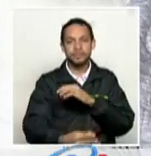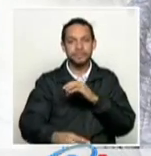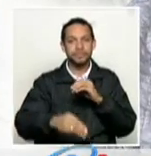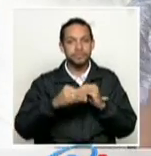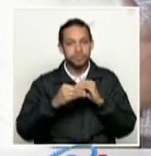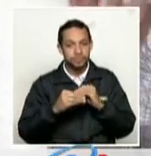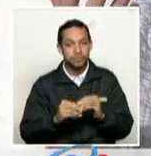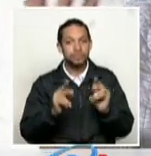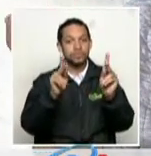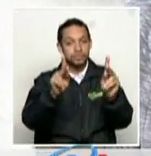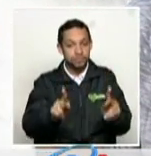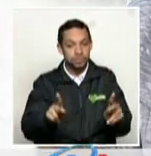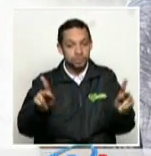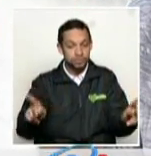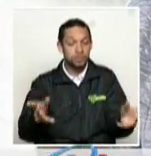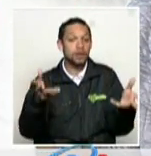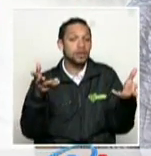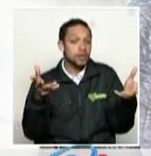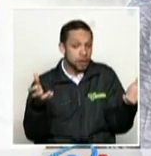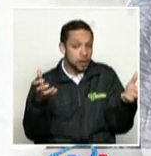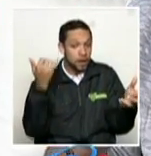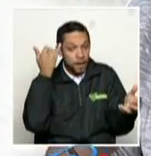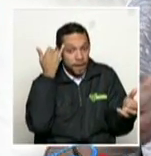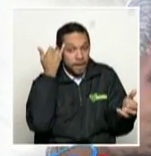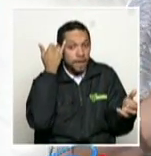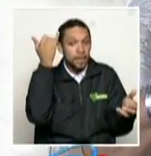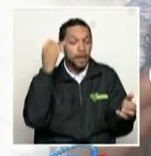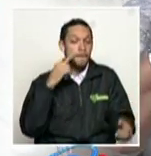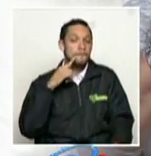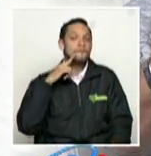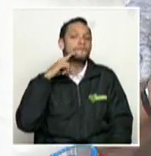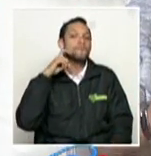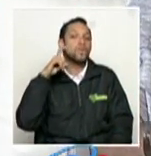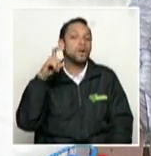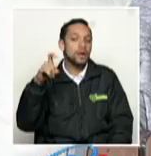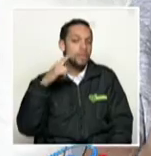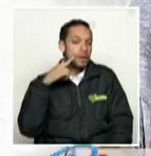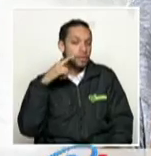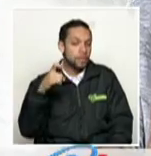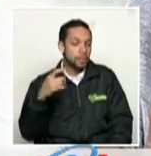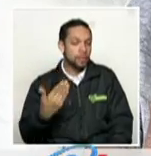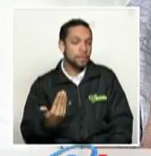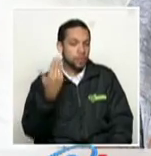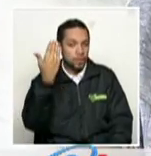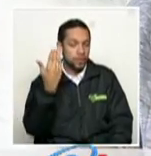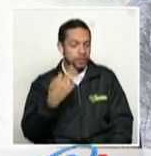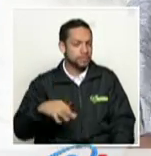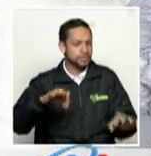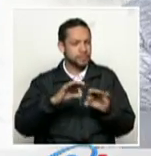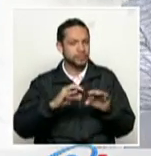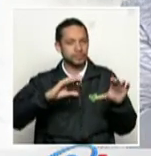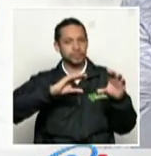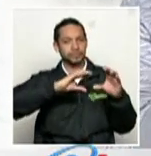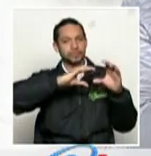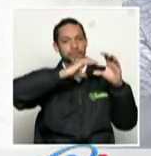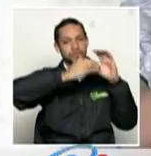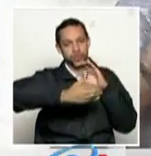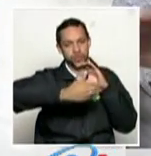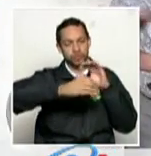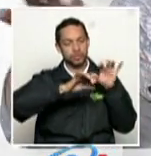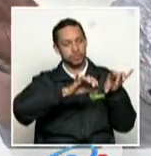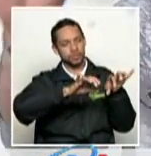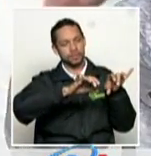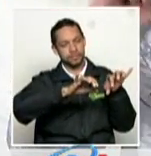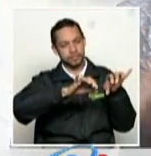las personas que quieran ver programas, por ejemplo usted en Bucaramanga, que quiera ver muchos programas nuestros, puede entrar a YouTube